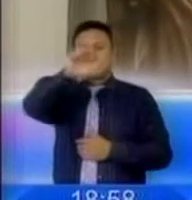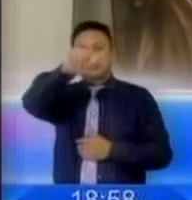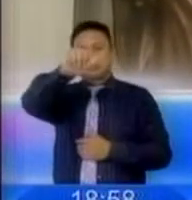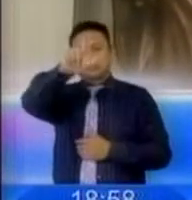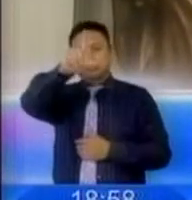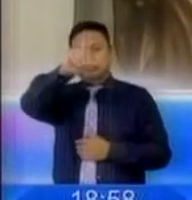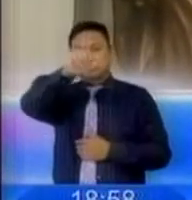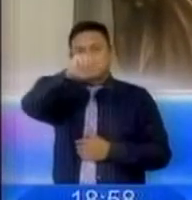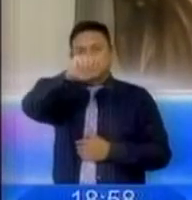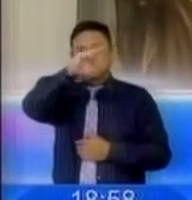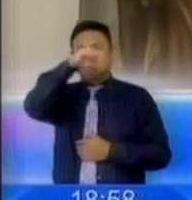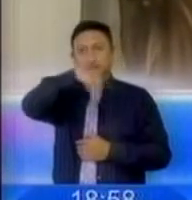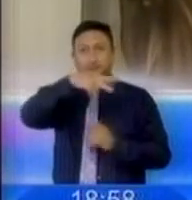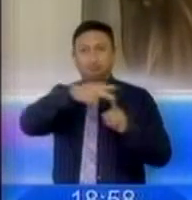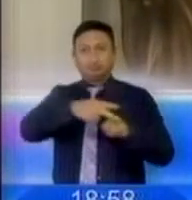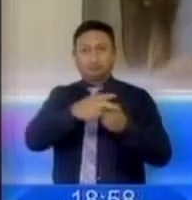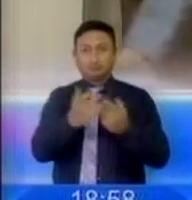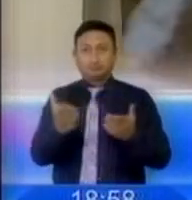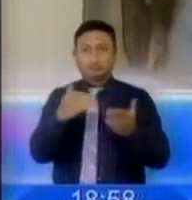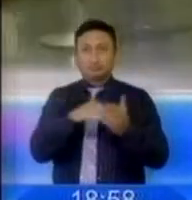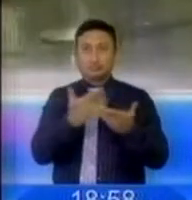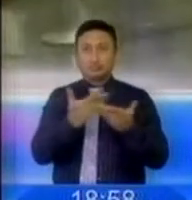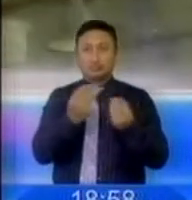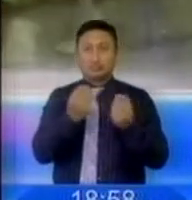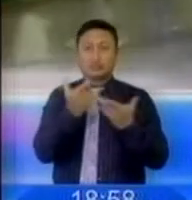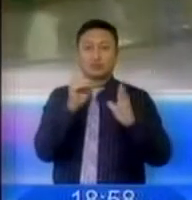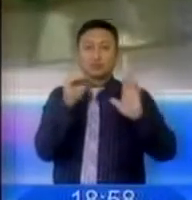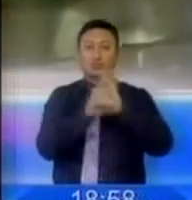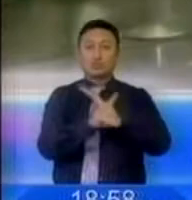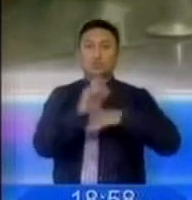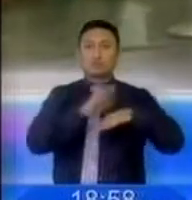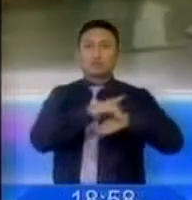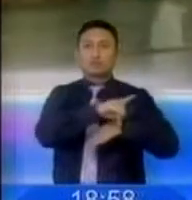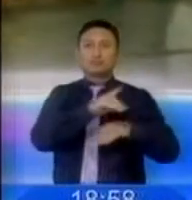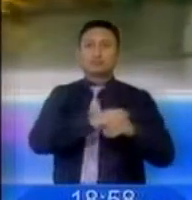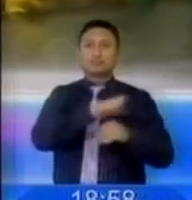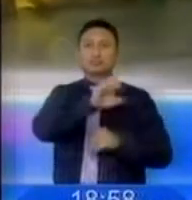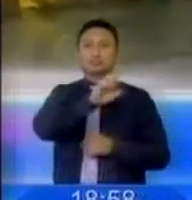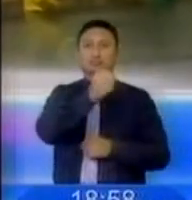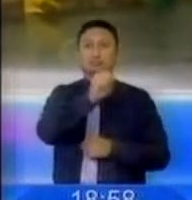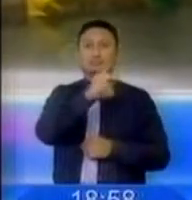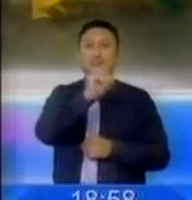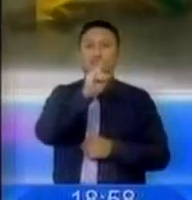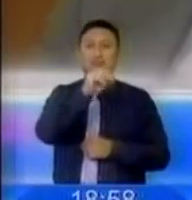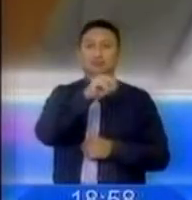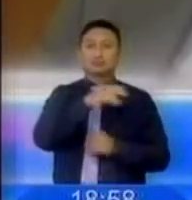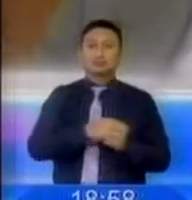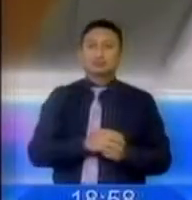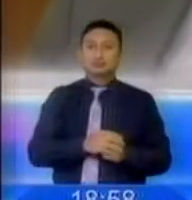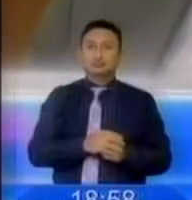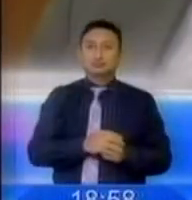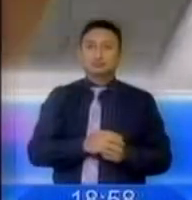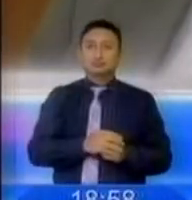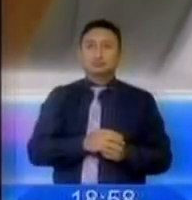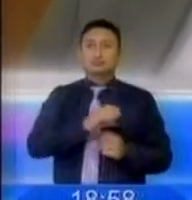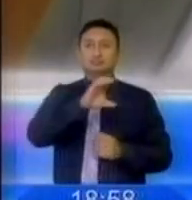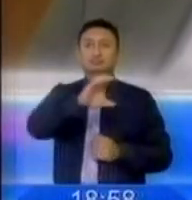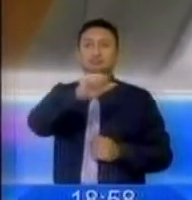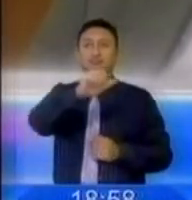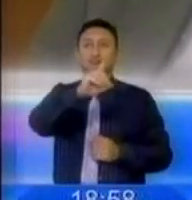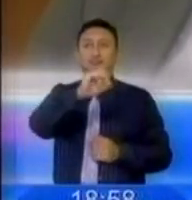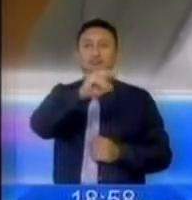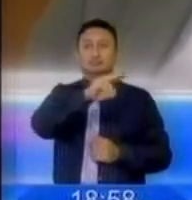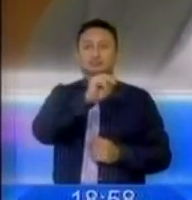se reinstaló este martes en medio de denuncias que involucran al asambleísta del ala correísta Sofía Espín y a Yadira Cadena,